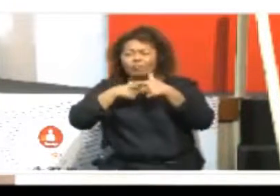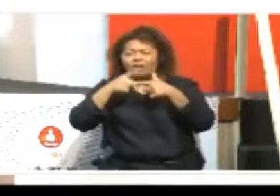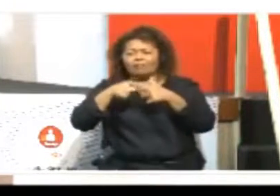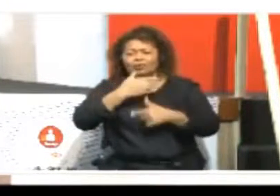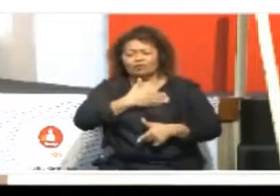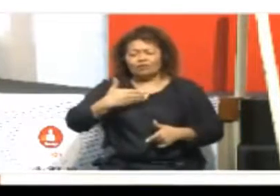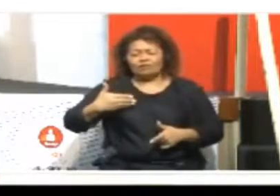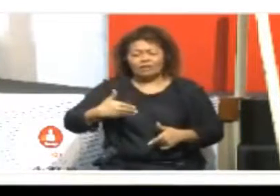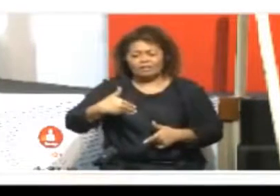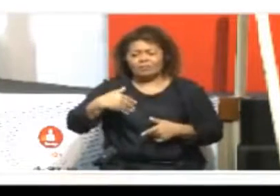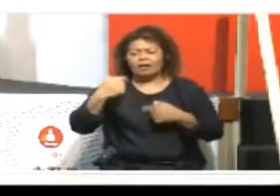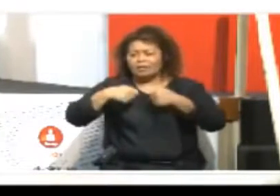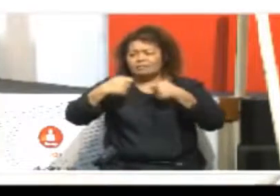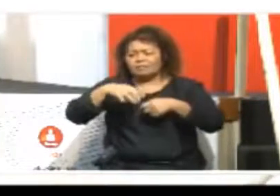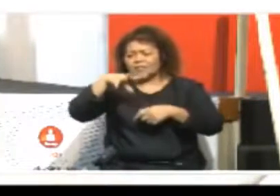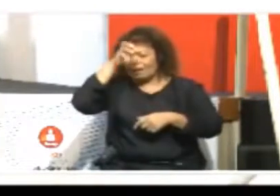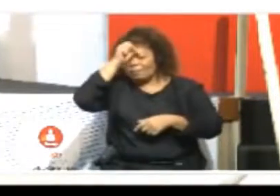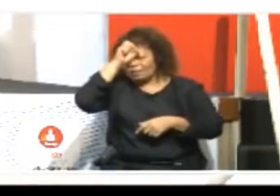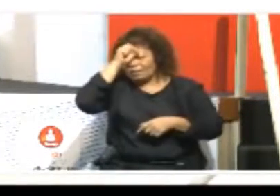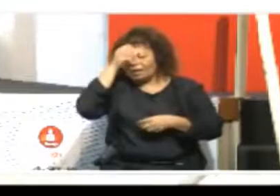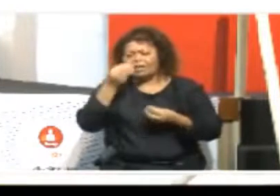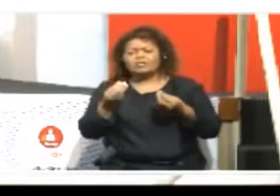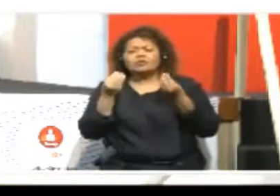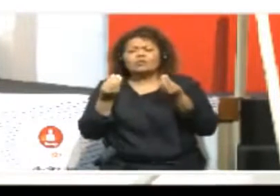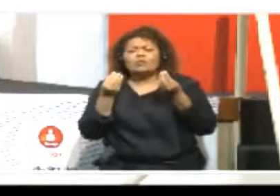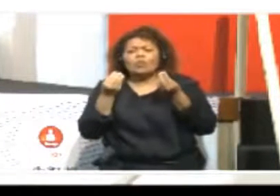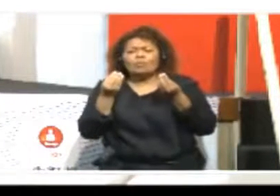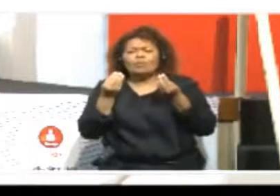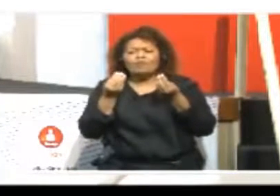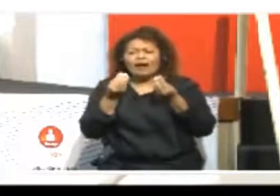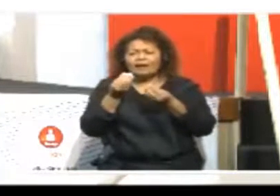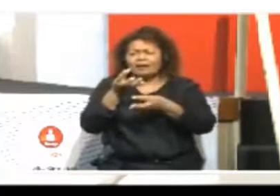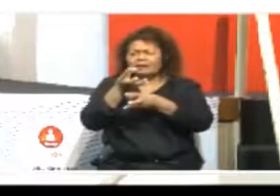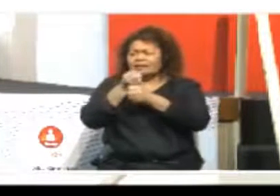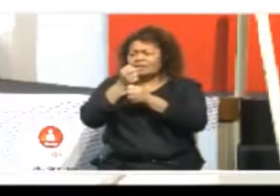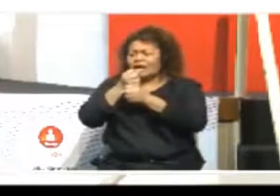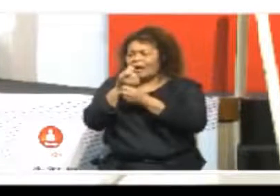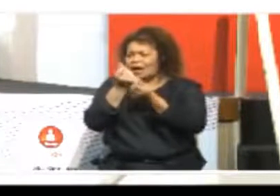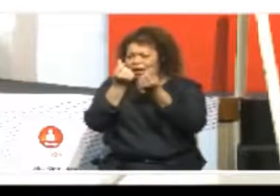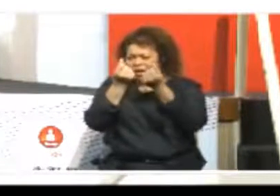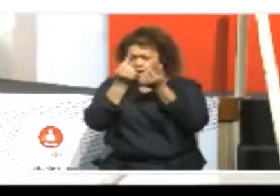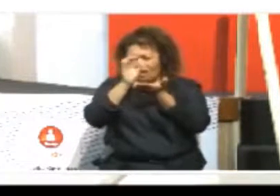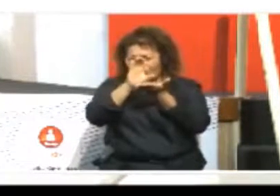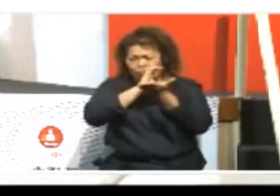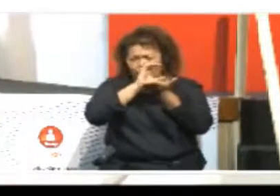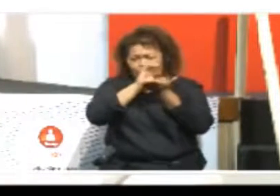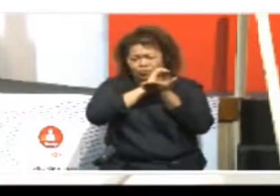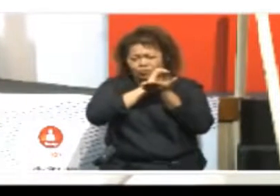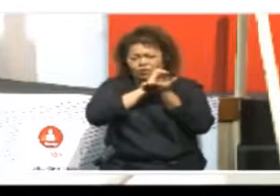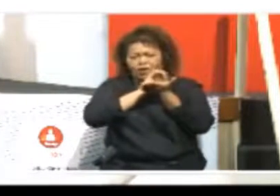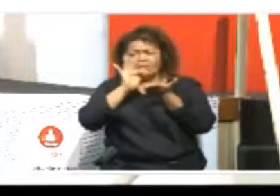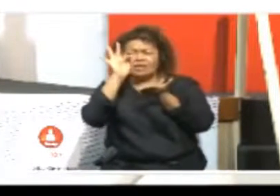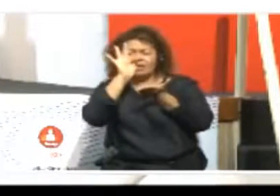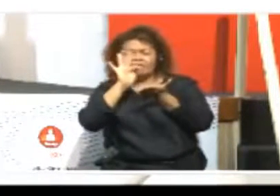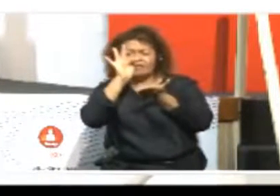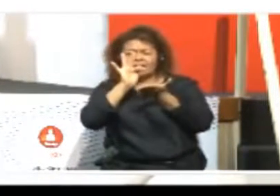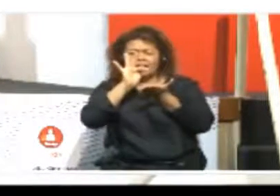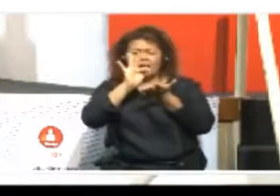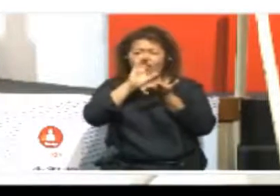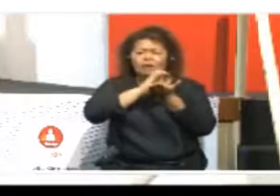estar dependiendo ni del gobierno federal ni del gobierno estatal en el caso de los municipios. Entonces, hay que promover